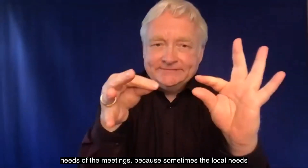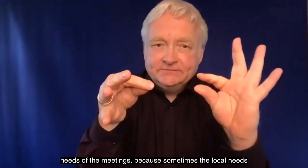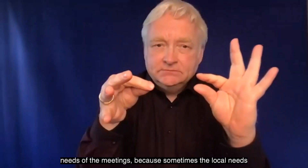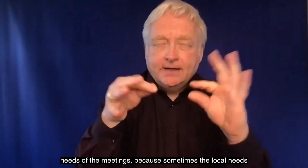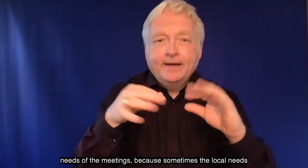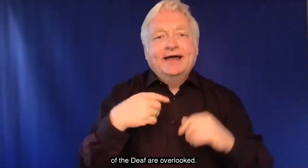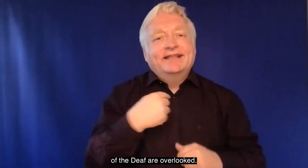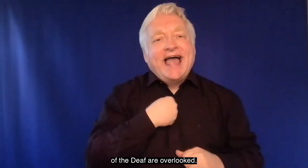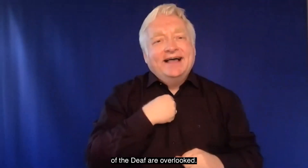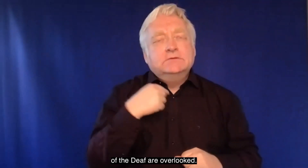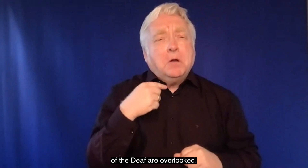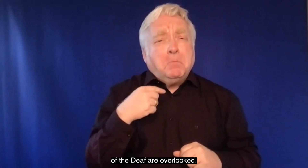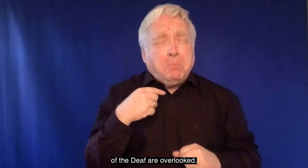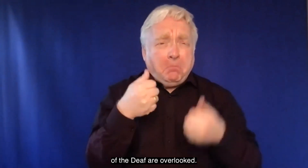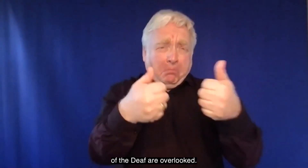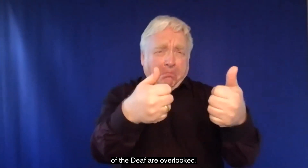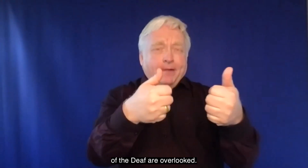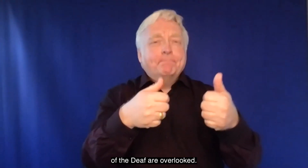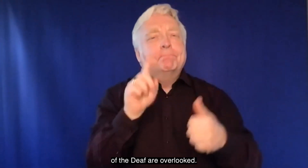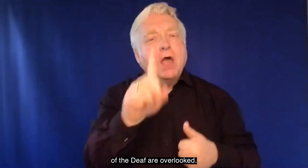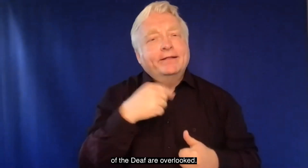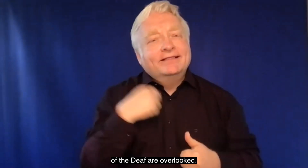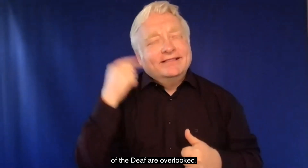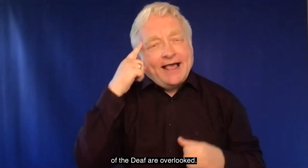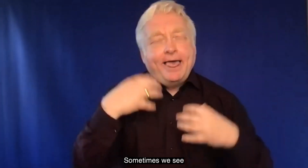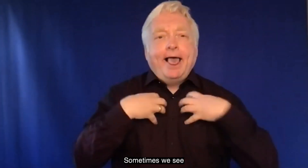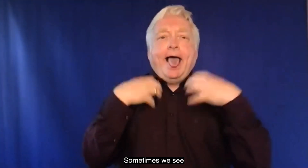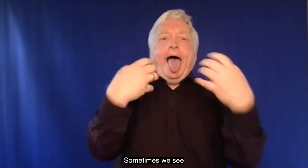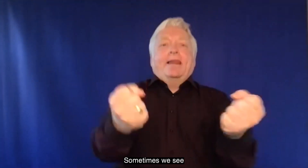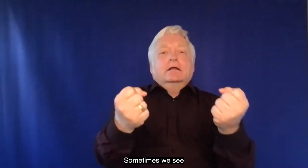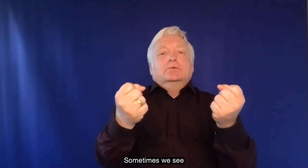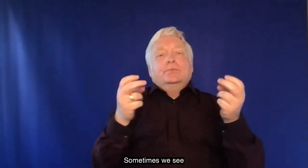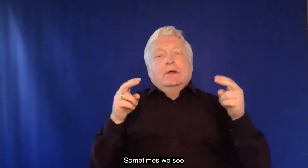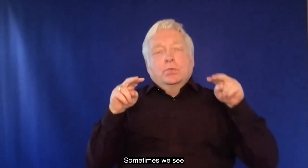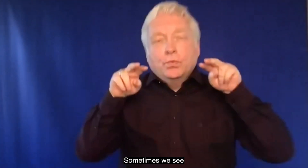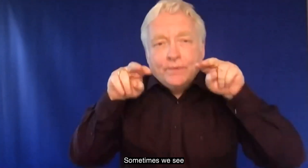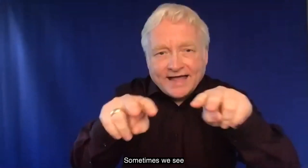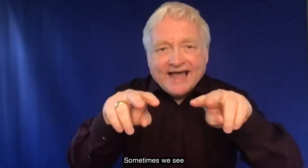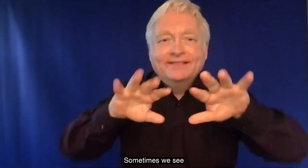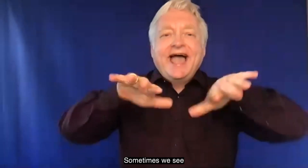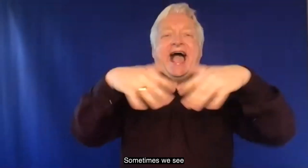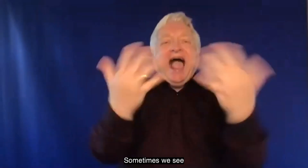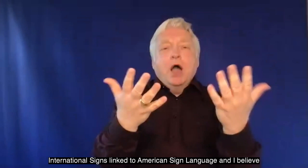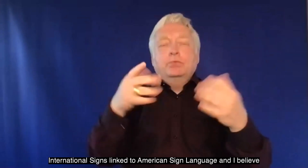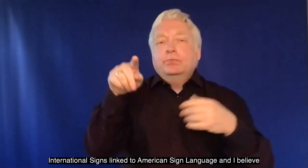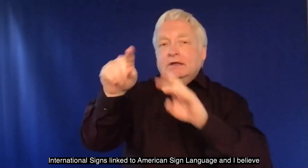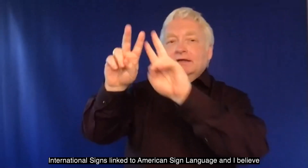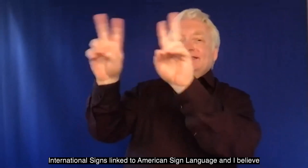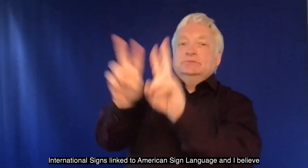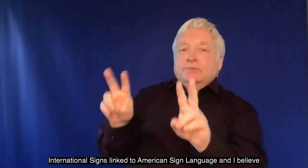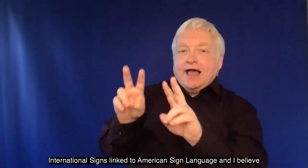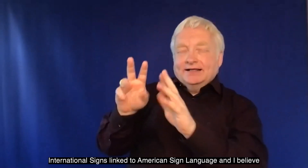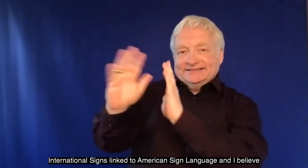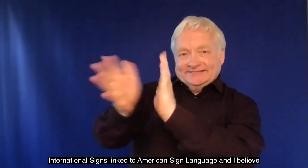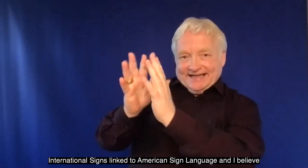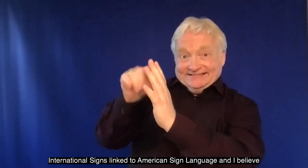Muchas veces vemos los signos internacionales también muy vinculados al inglés y a mí me parece